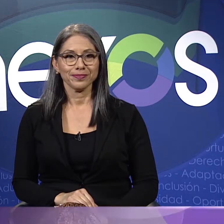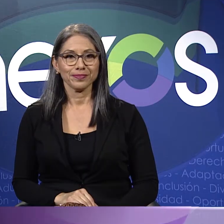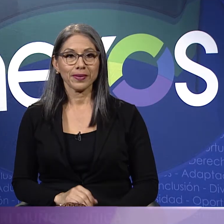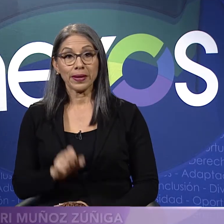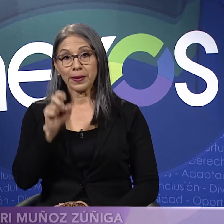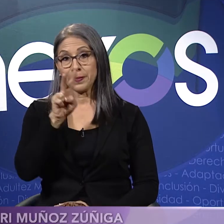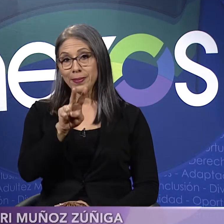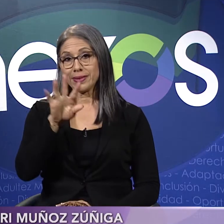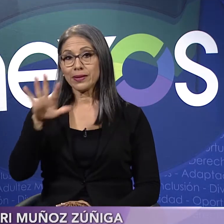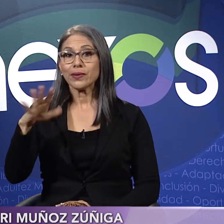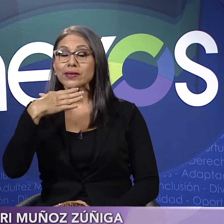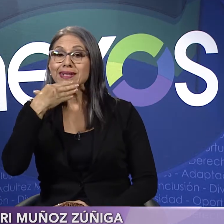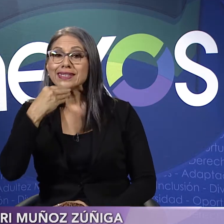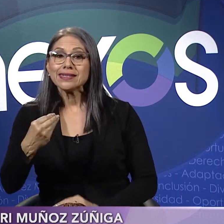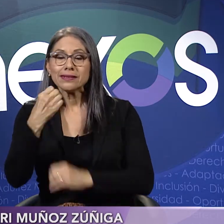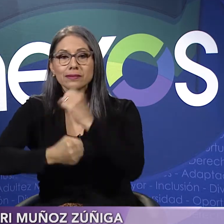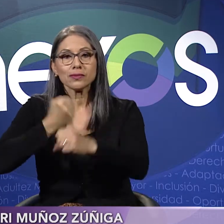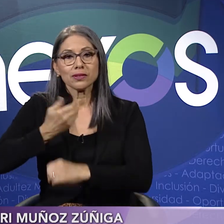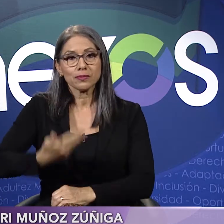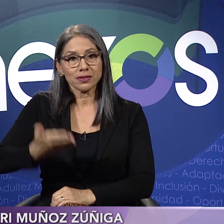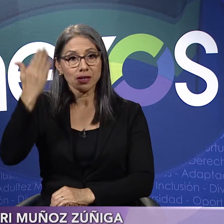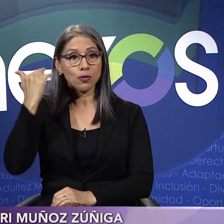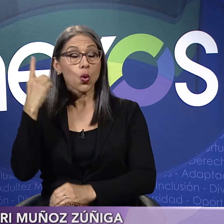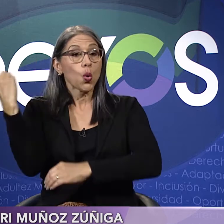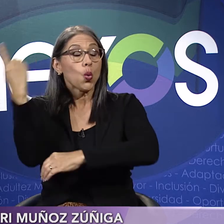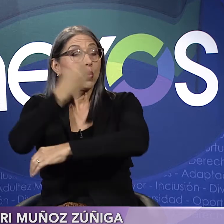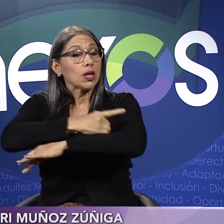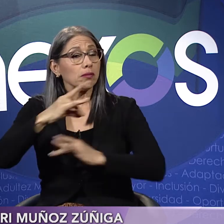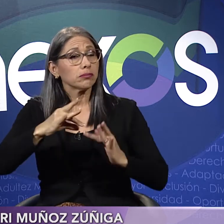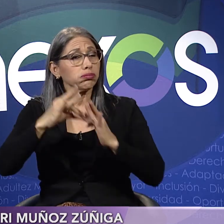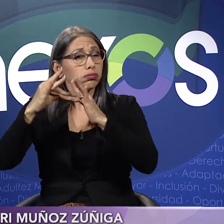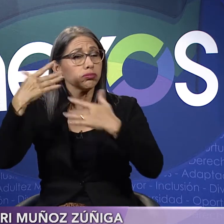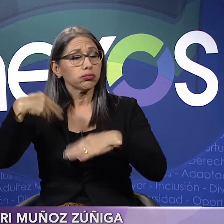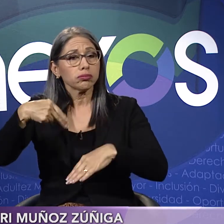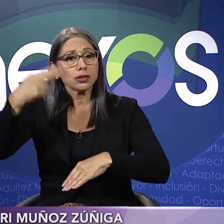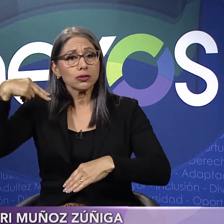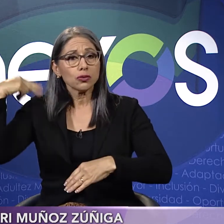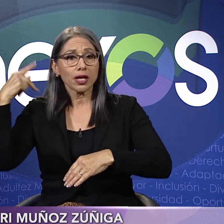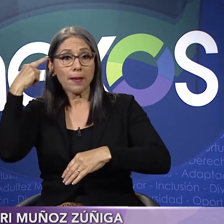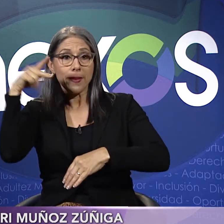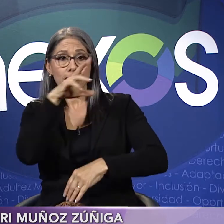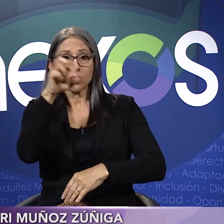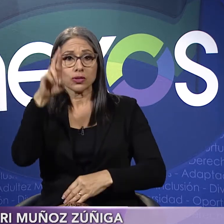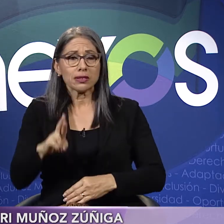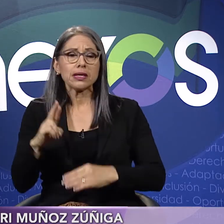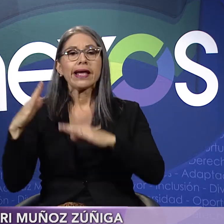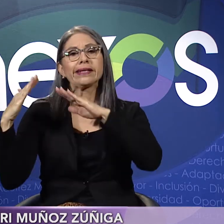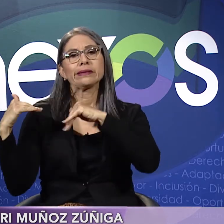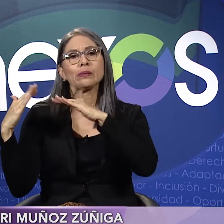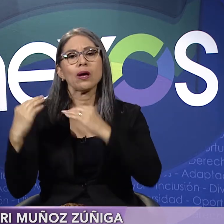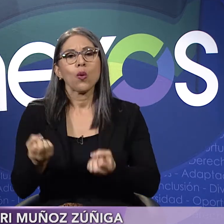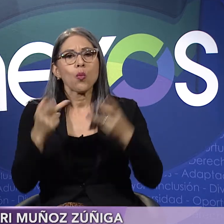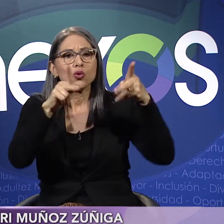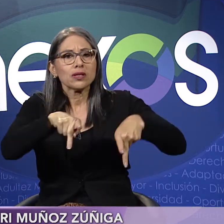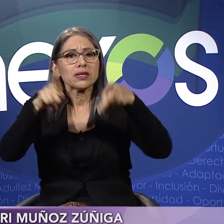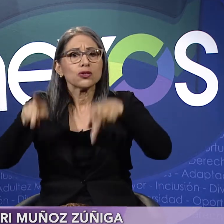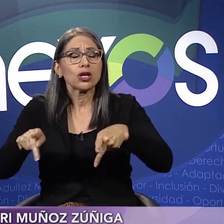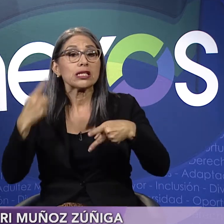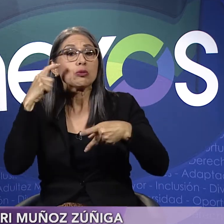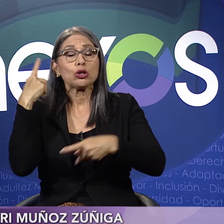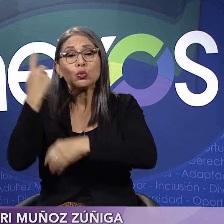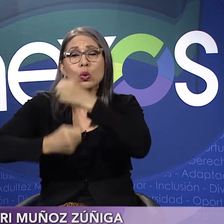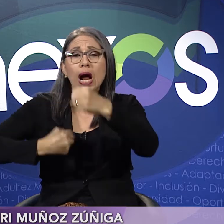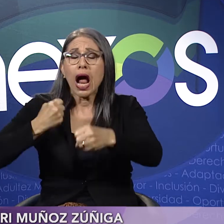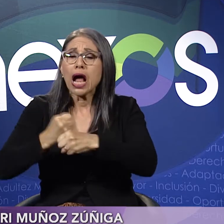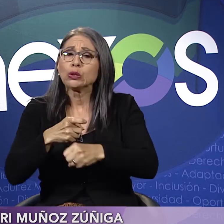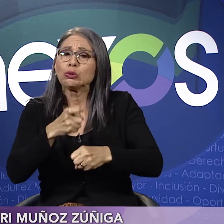El 24 de diciembre de 2020 fue un día histórico para el país y que trajo esperanza a muchas personas tras un año muy